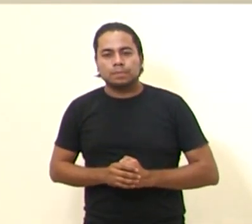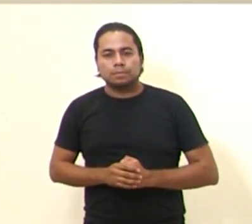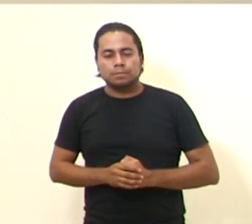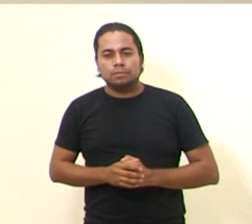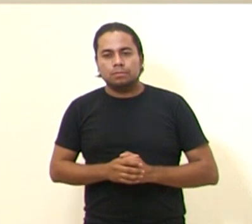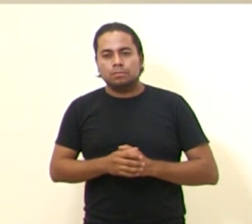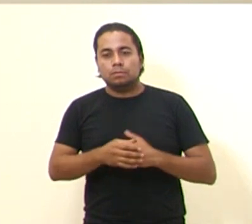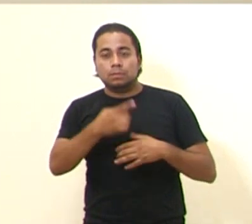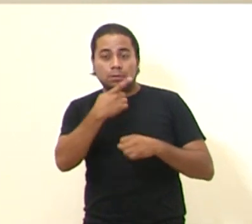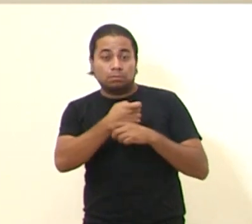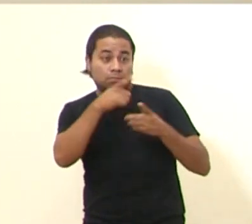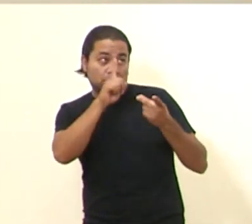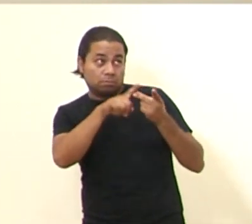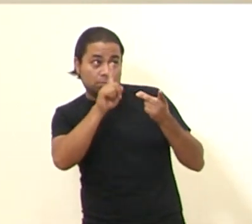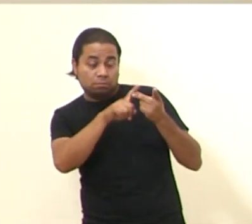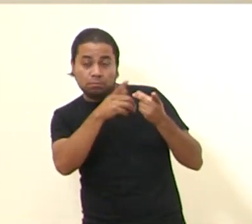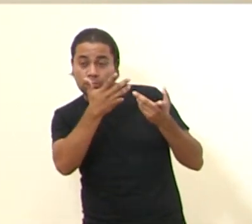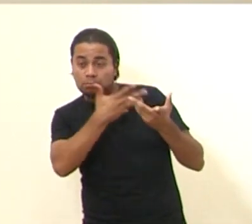primero su origen,